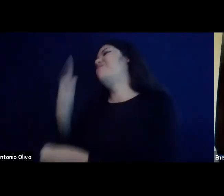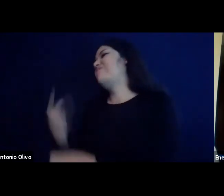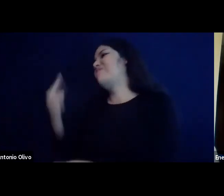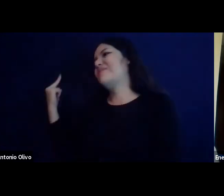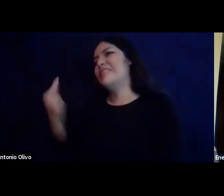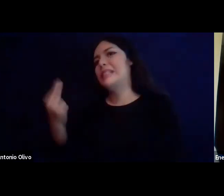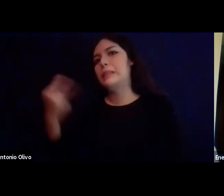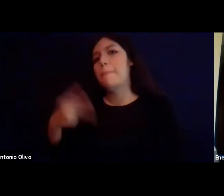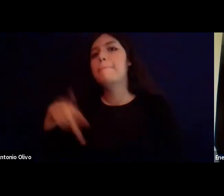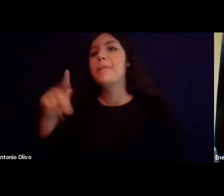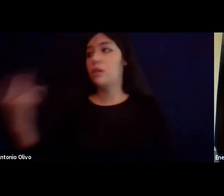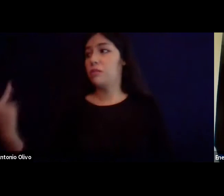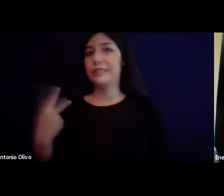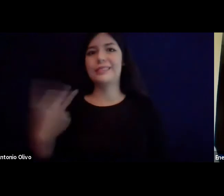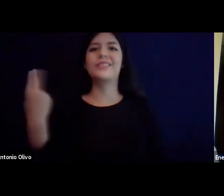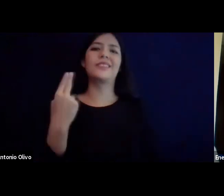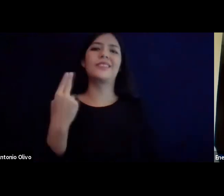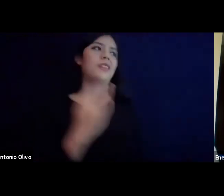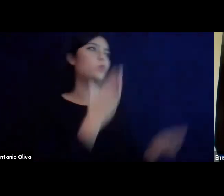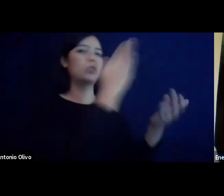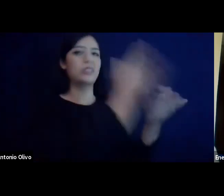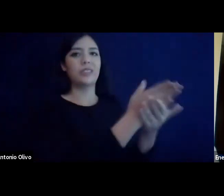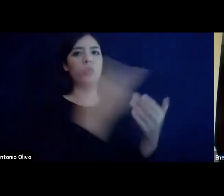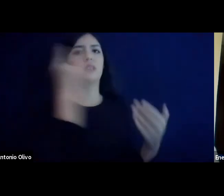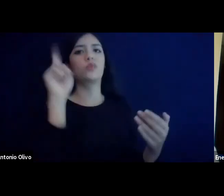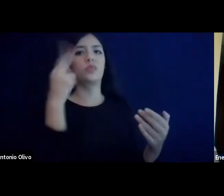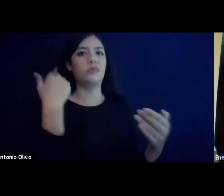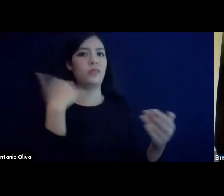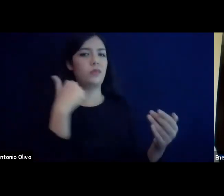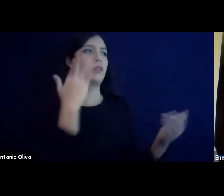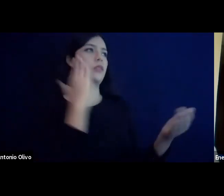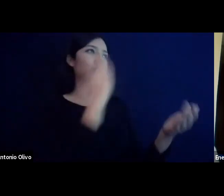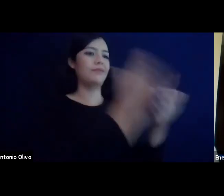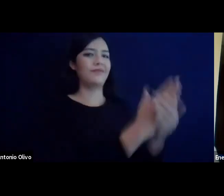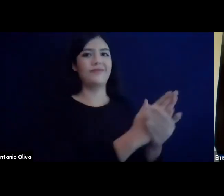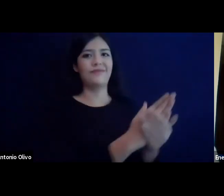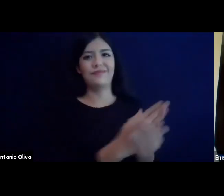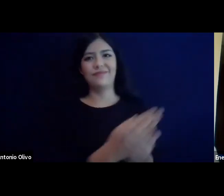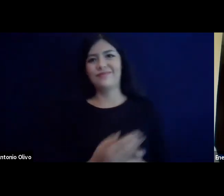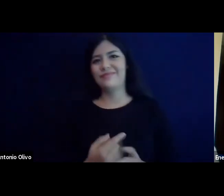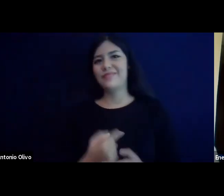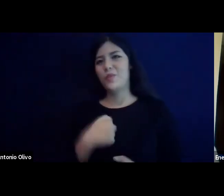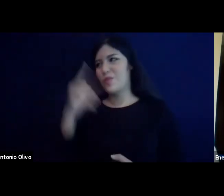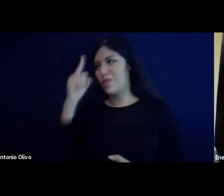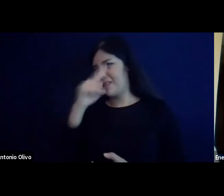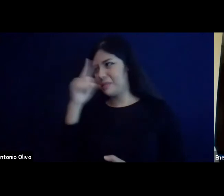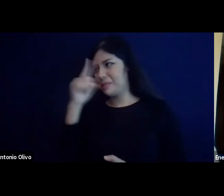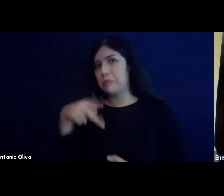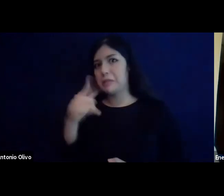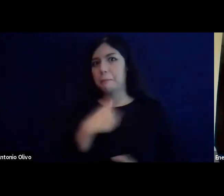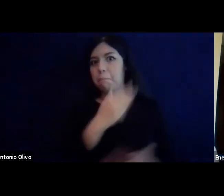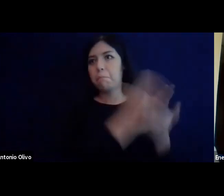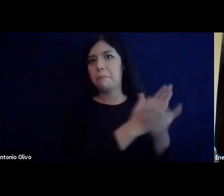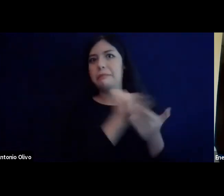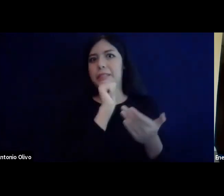ahí para que las cosas cambien. Entonces dije, ah, sí, o sea, yo muy buena para dar el consejo, pero no para agarrarlo, ¿verdad? Entonces, pues